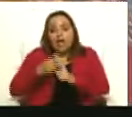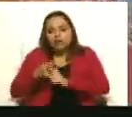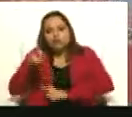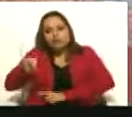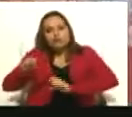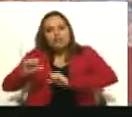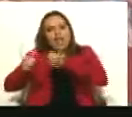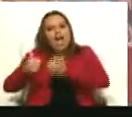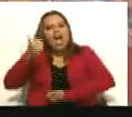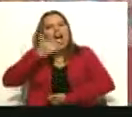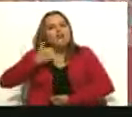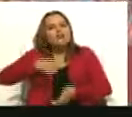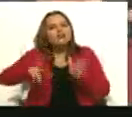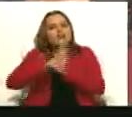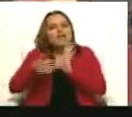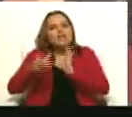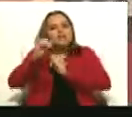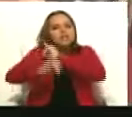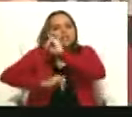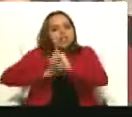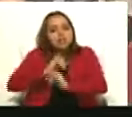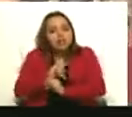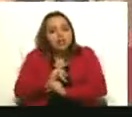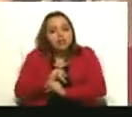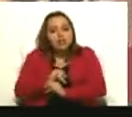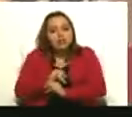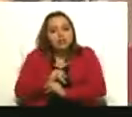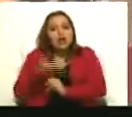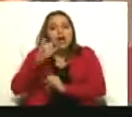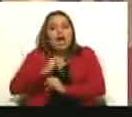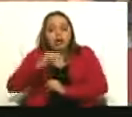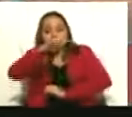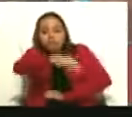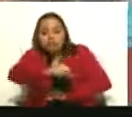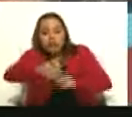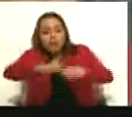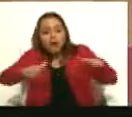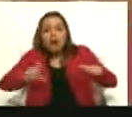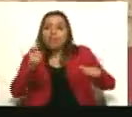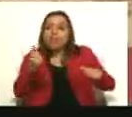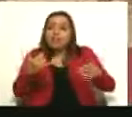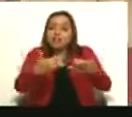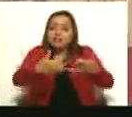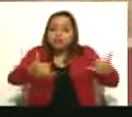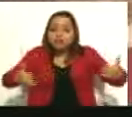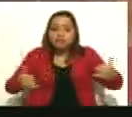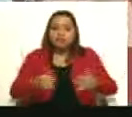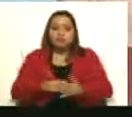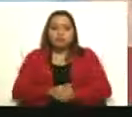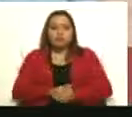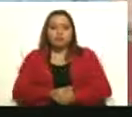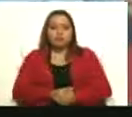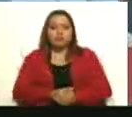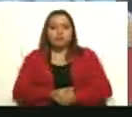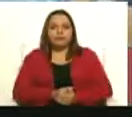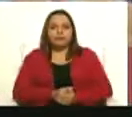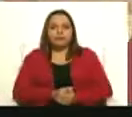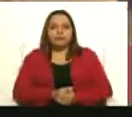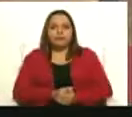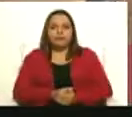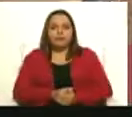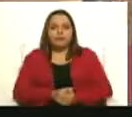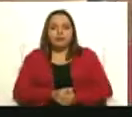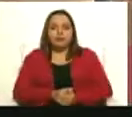derecho internacional cuando están disponiendo de un mar que está pendiente de delimitar. Estamos en una